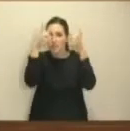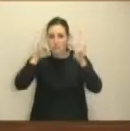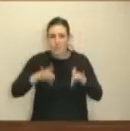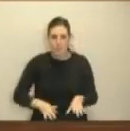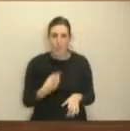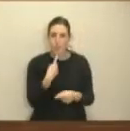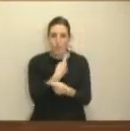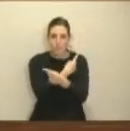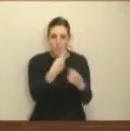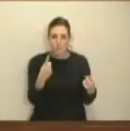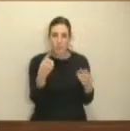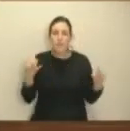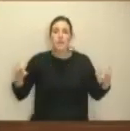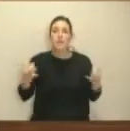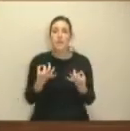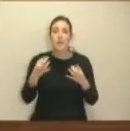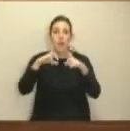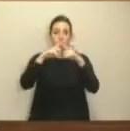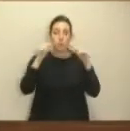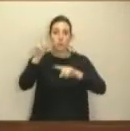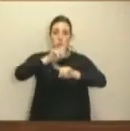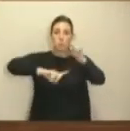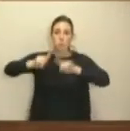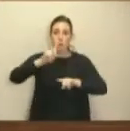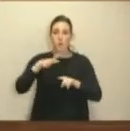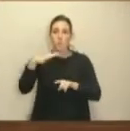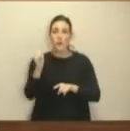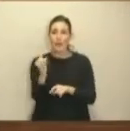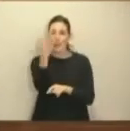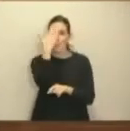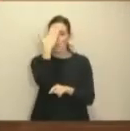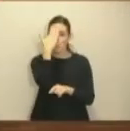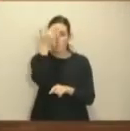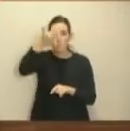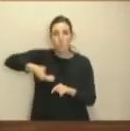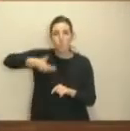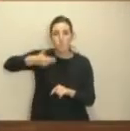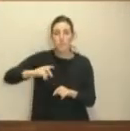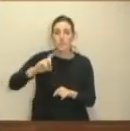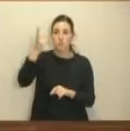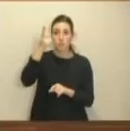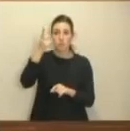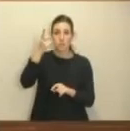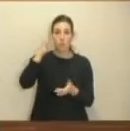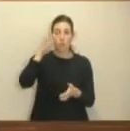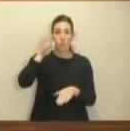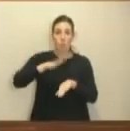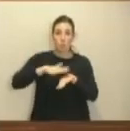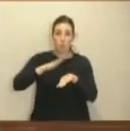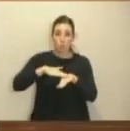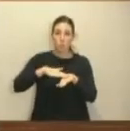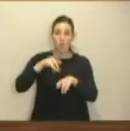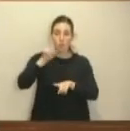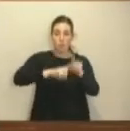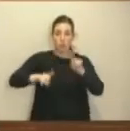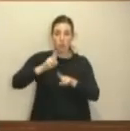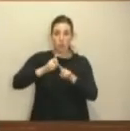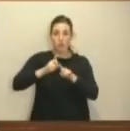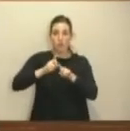Asturias tiene un problema, el principal, el esencial, del cual se derivan una serie de consecuencias, una serie de